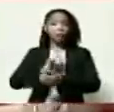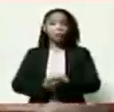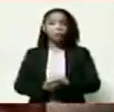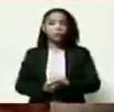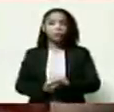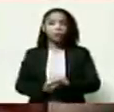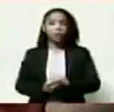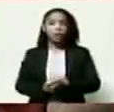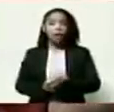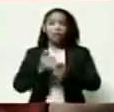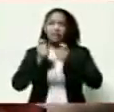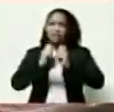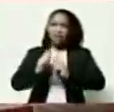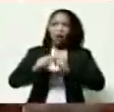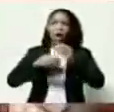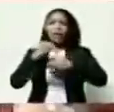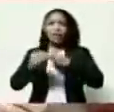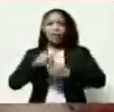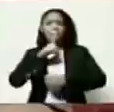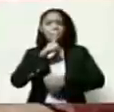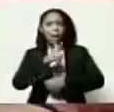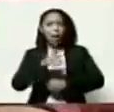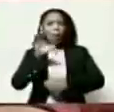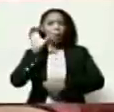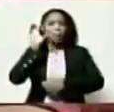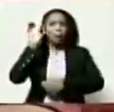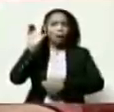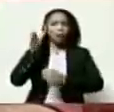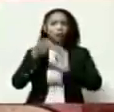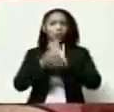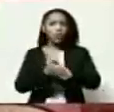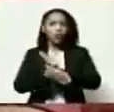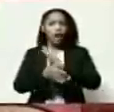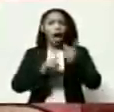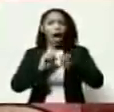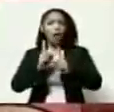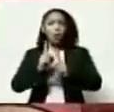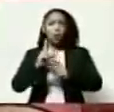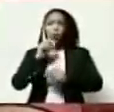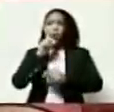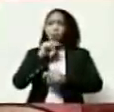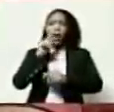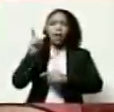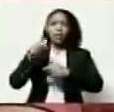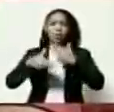Han tratado de convertir a mercenarios en patriotas. Los mercenarios no tienen patria.